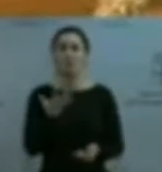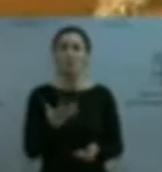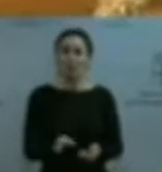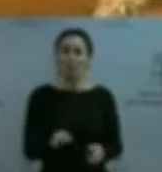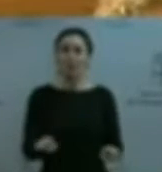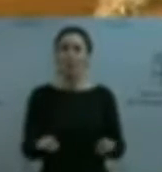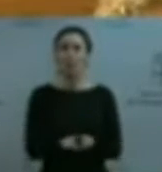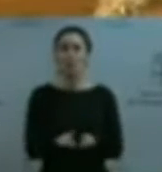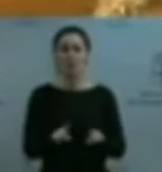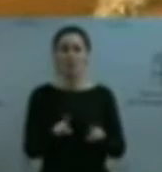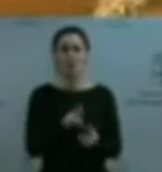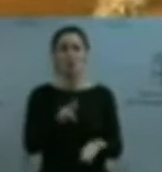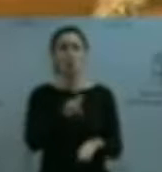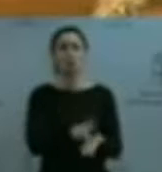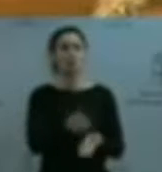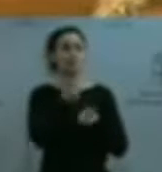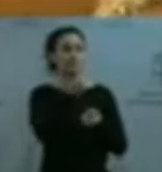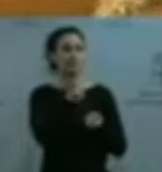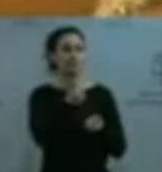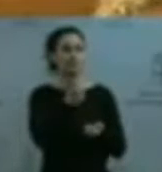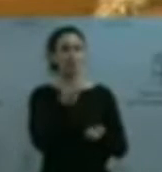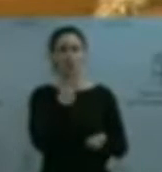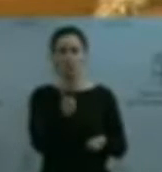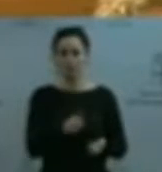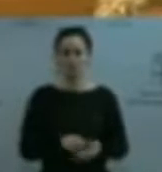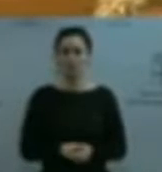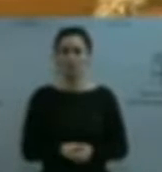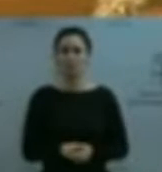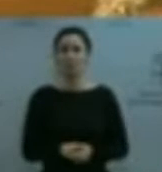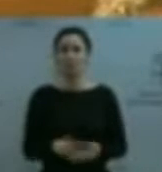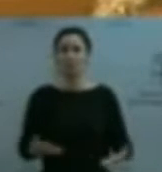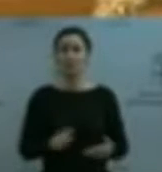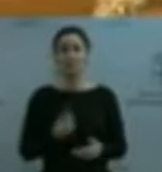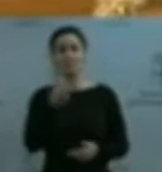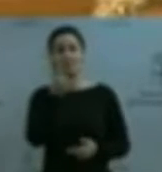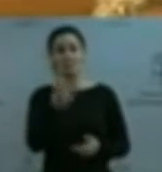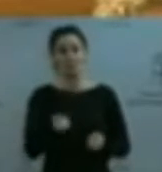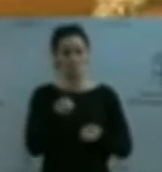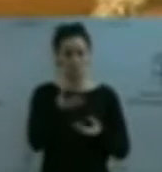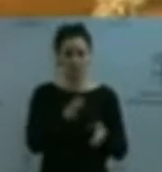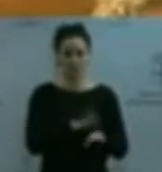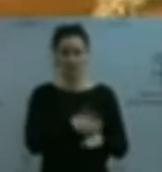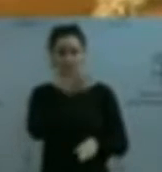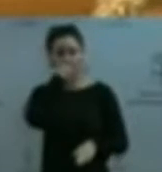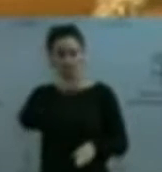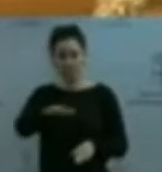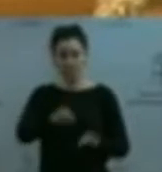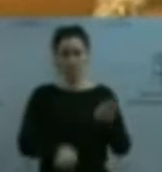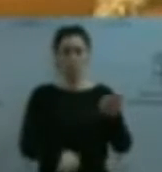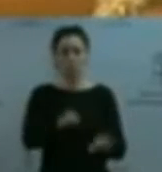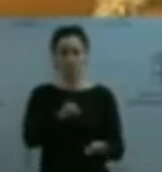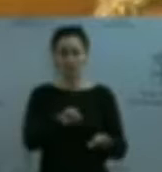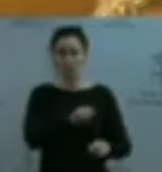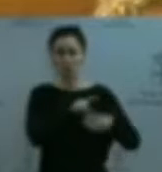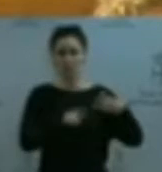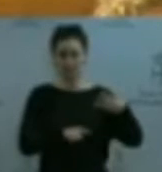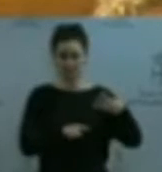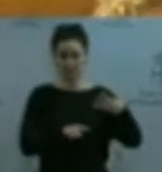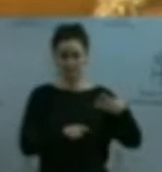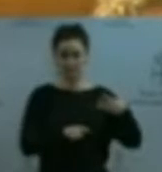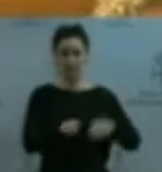histórica. Mira, en primera instancia, ante esta demanda de la empresa, de las tres administraciones, el Principado de Asturias no